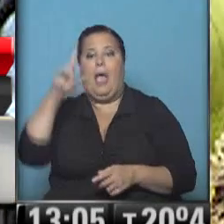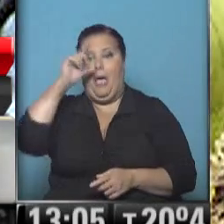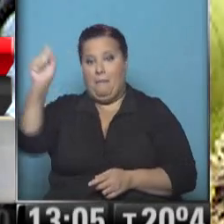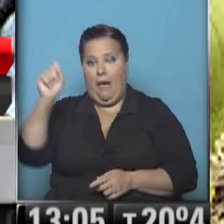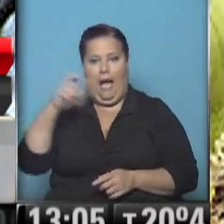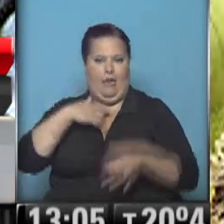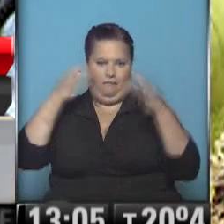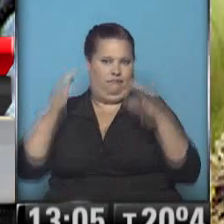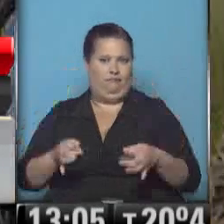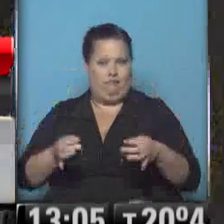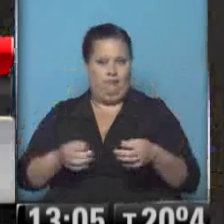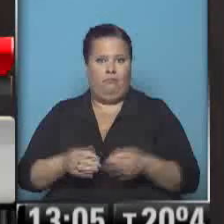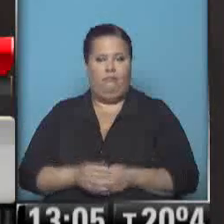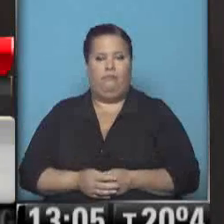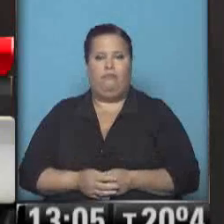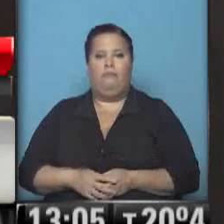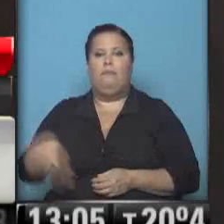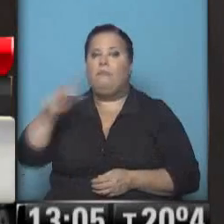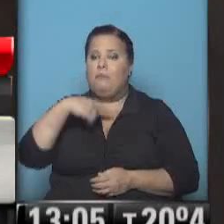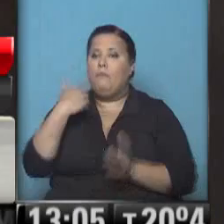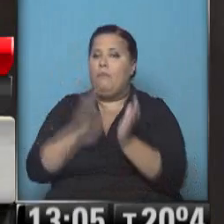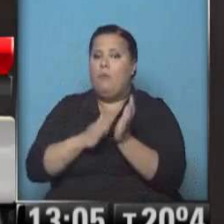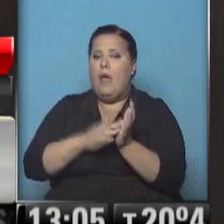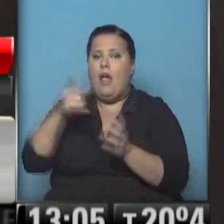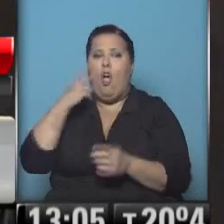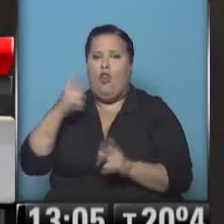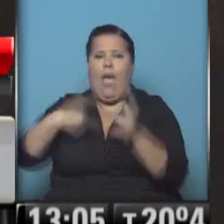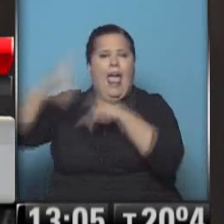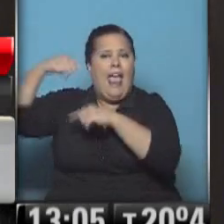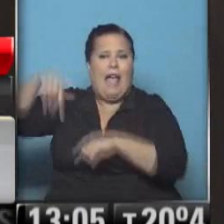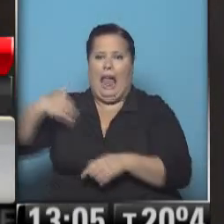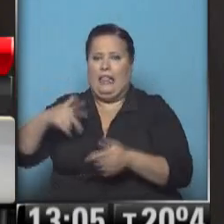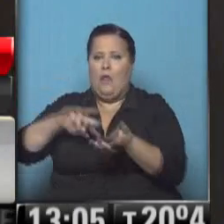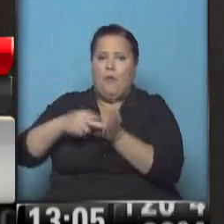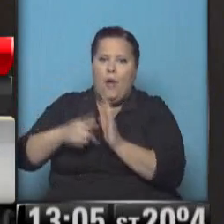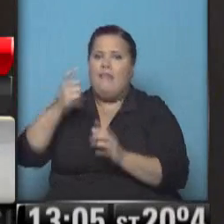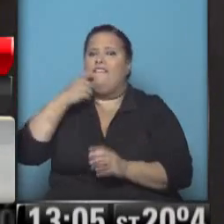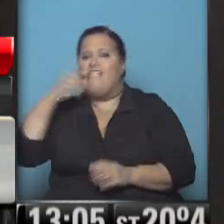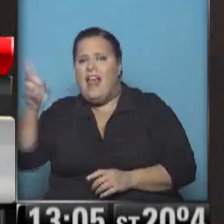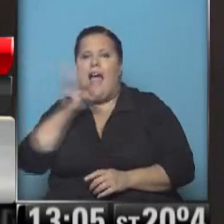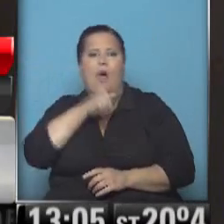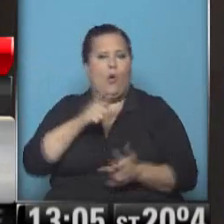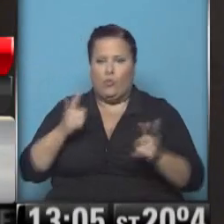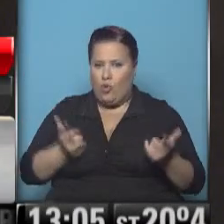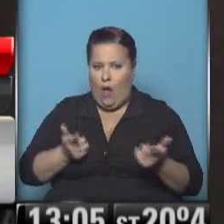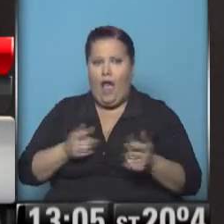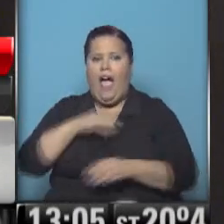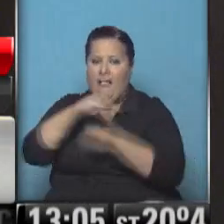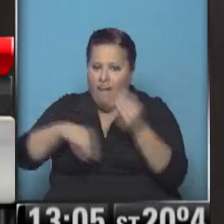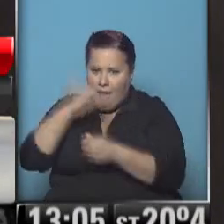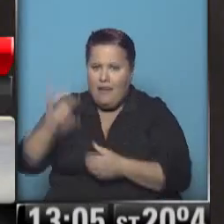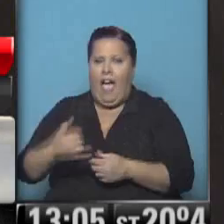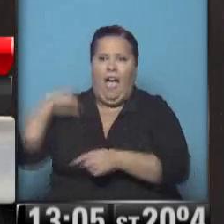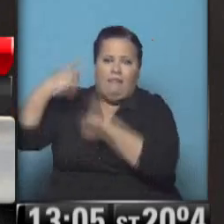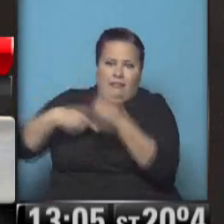fue definitiva, porque ellos constataron que Kevin no tiene antecedentes penales acá, ni en Finlandia, ni en Rusia, que tiene familia,